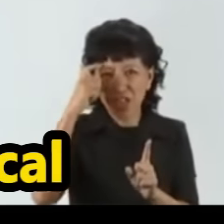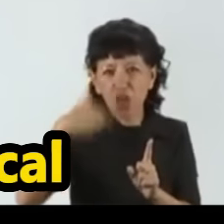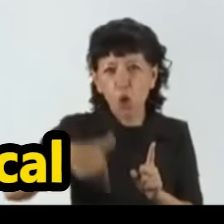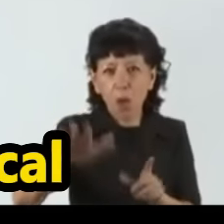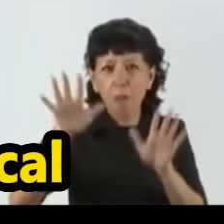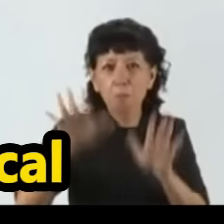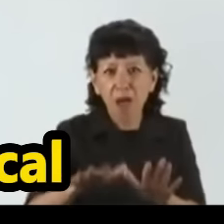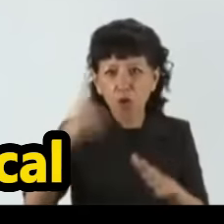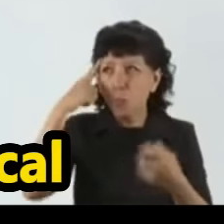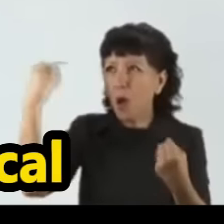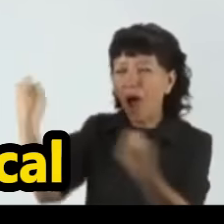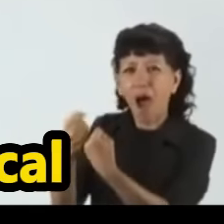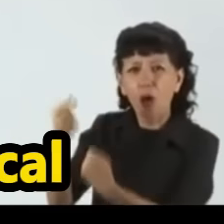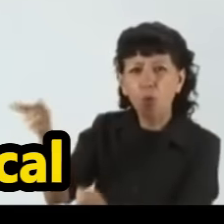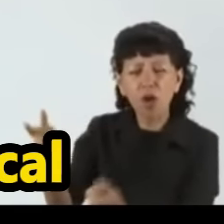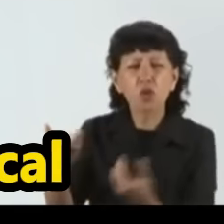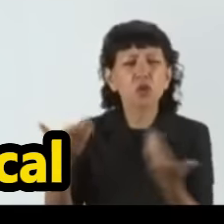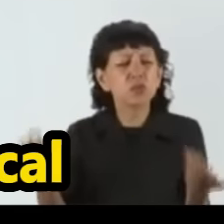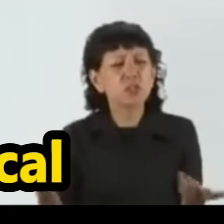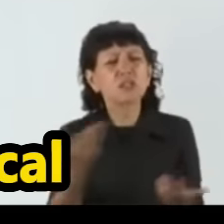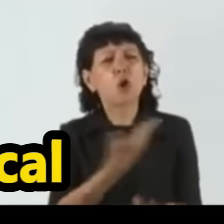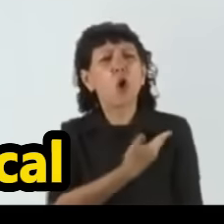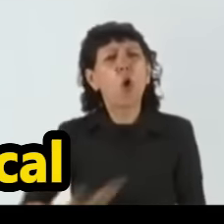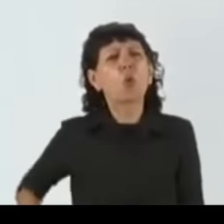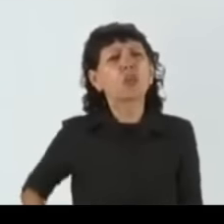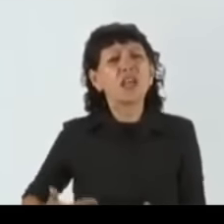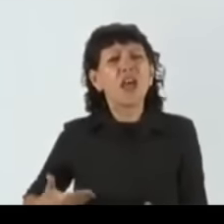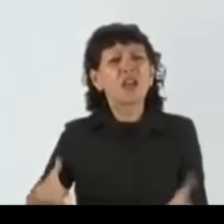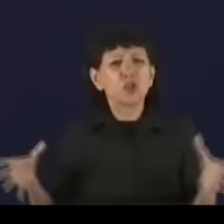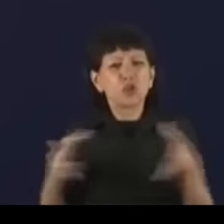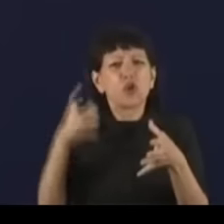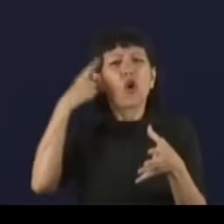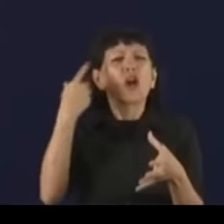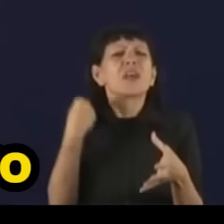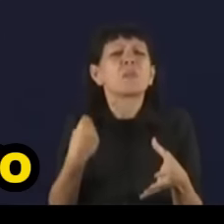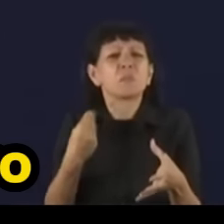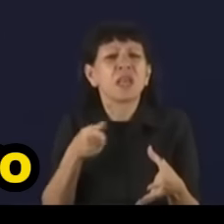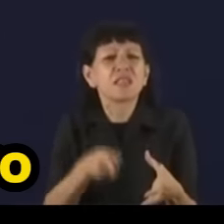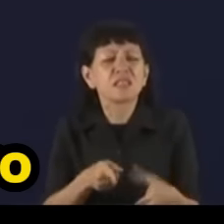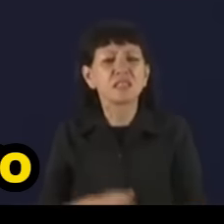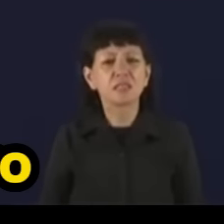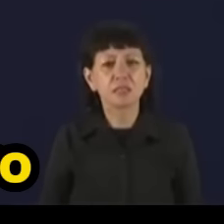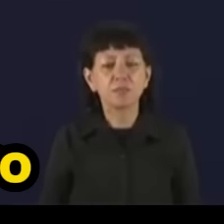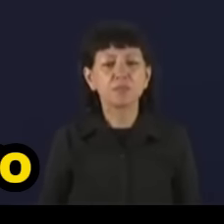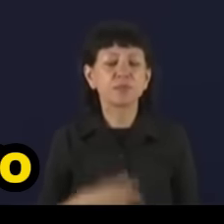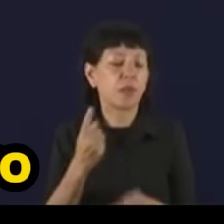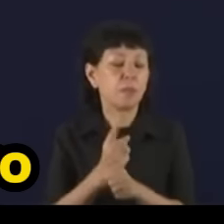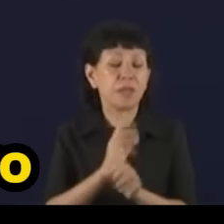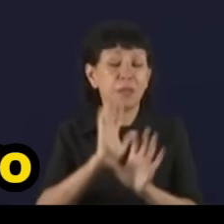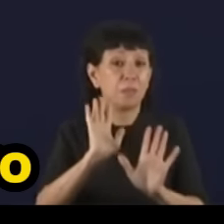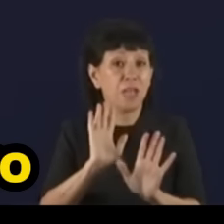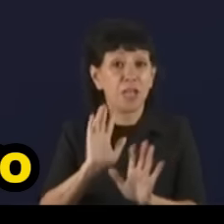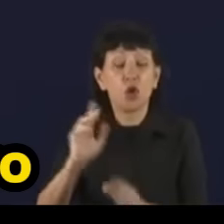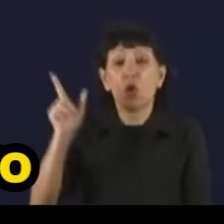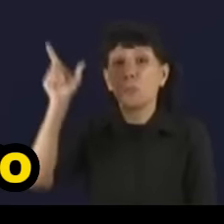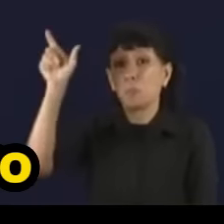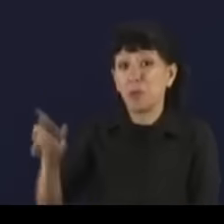respecto? ¿Es un elogio? ¿Cómo sería en el plano local? No, a ver, en principio las declaraciones del dictador